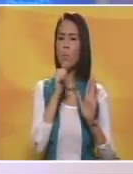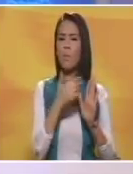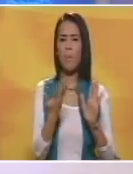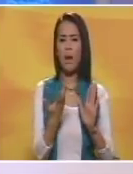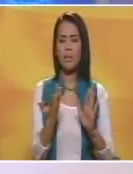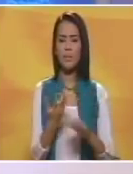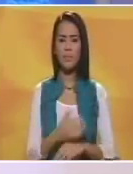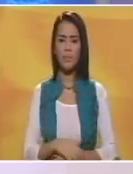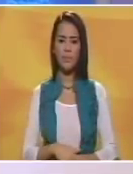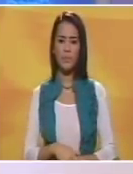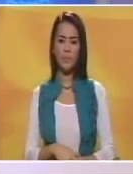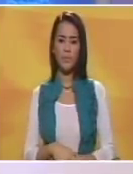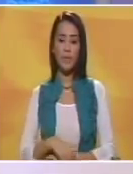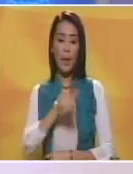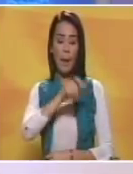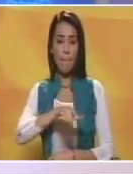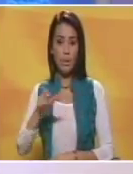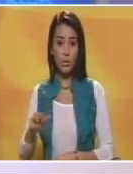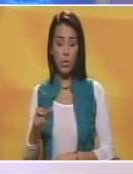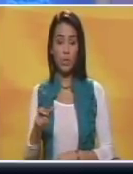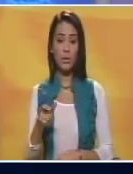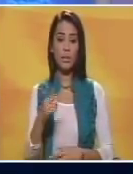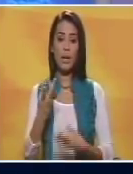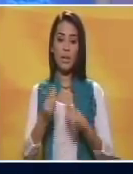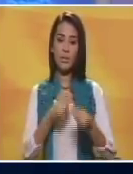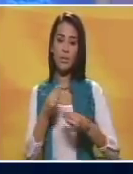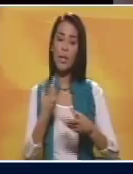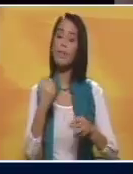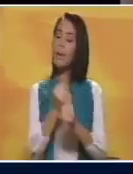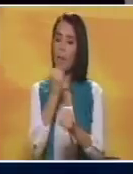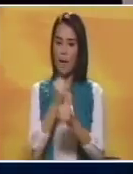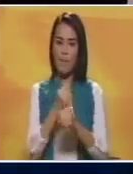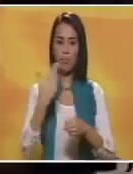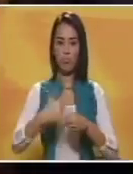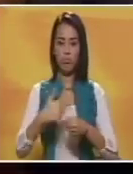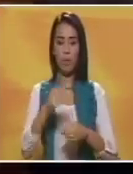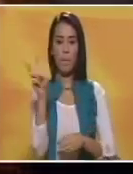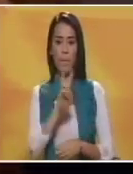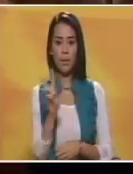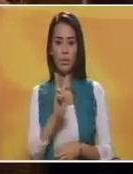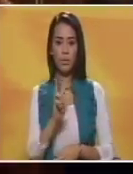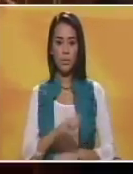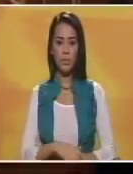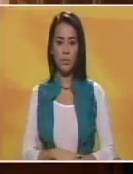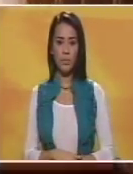petrolífera del Orinoco. Los involucrados laboraban en Petróleos de Venezuela en el terminal de